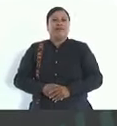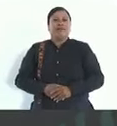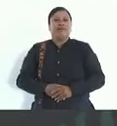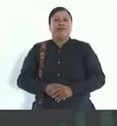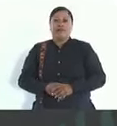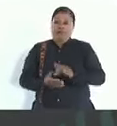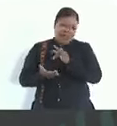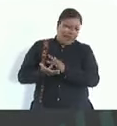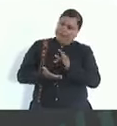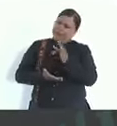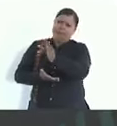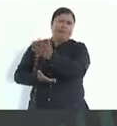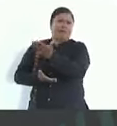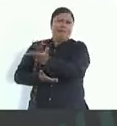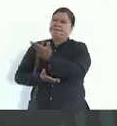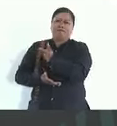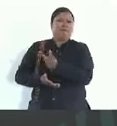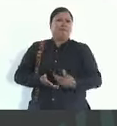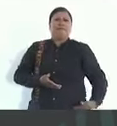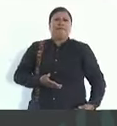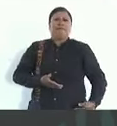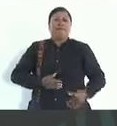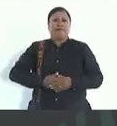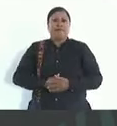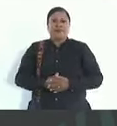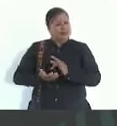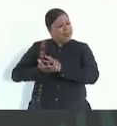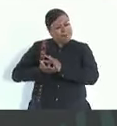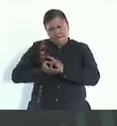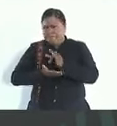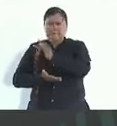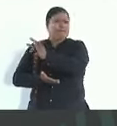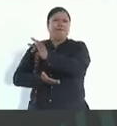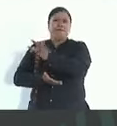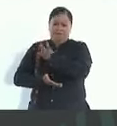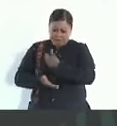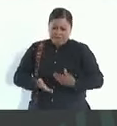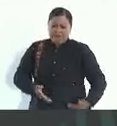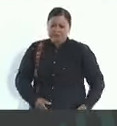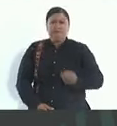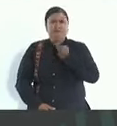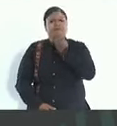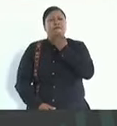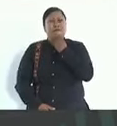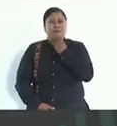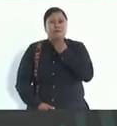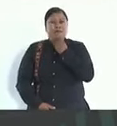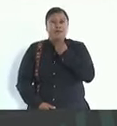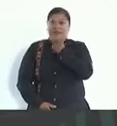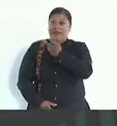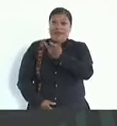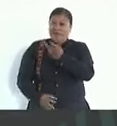Gracias, presidente. Gracias, presidente Obrador, por lograr